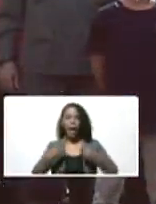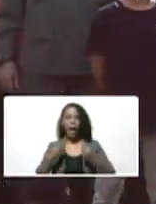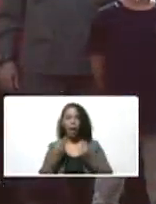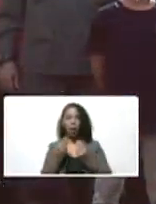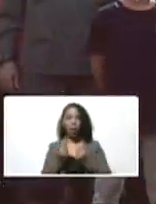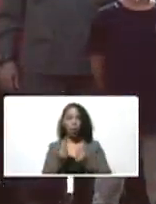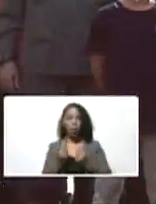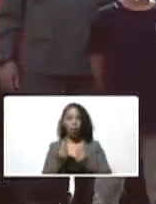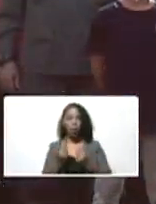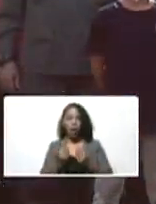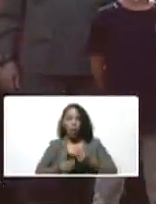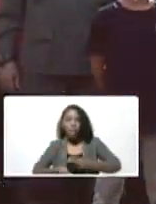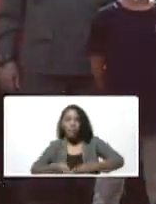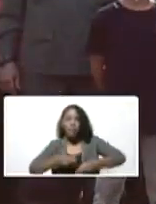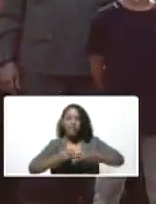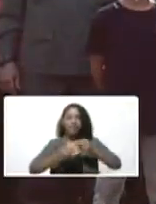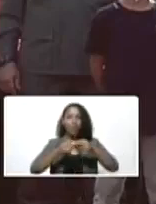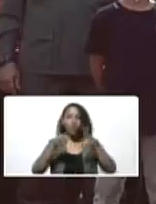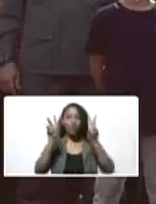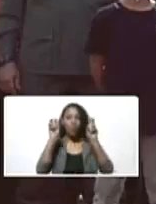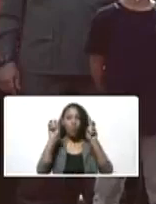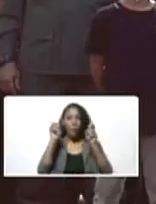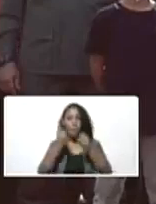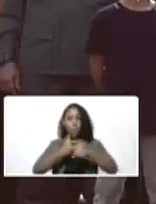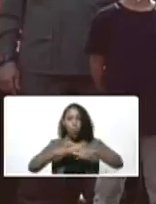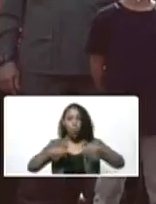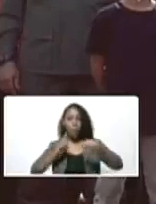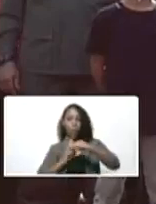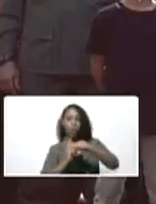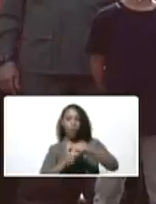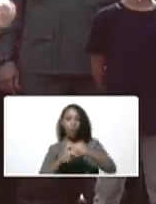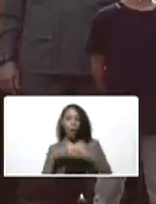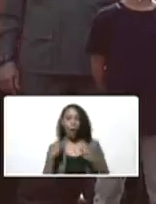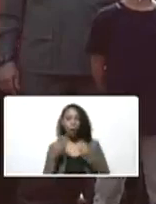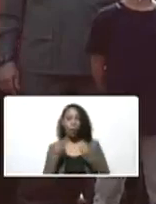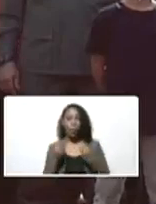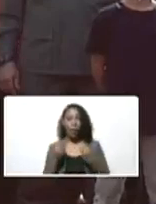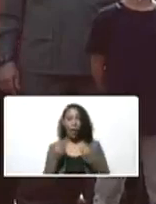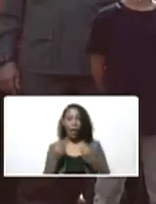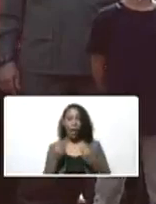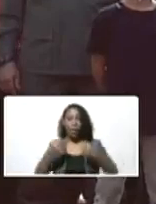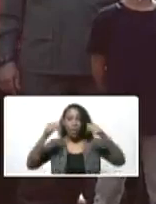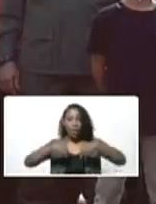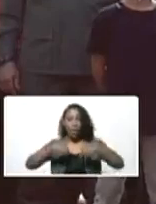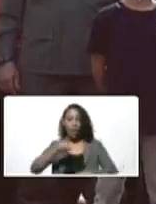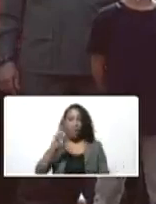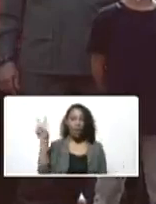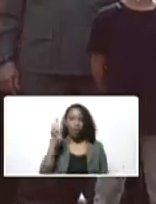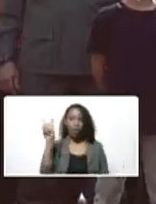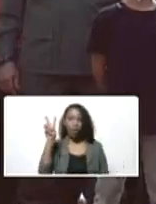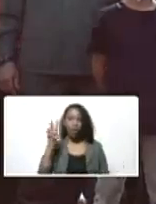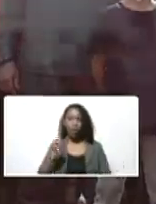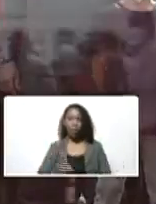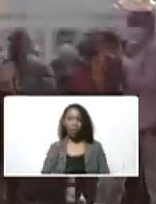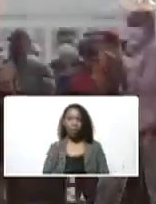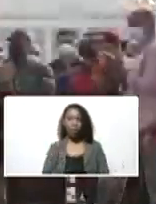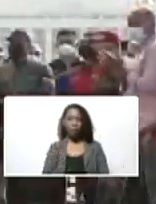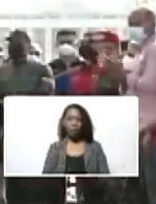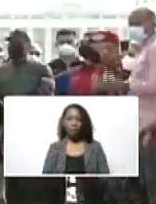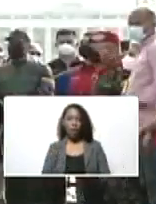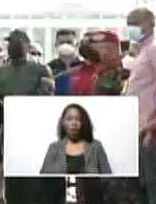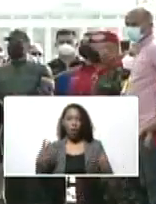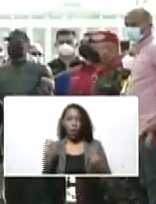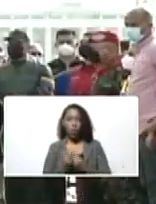y la construcción de una nueva prosperidad económica desde Venezuela con